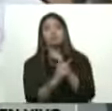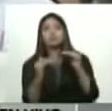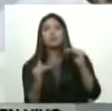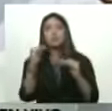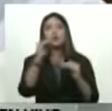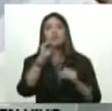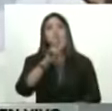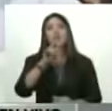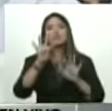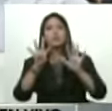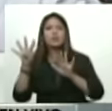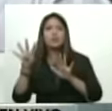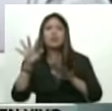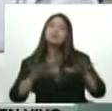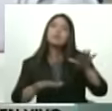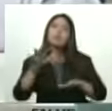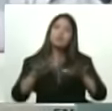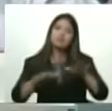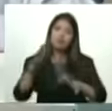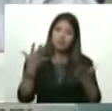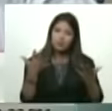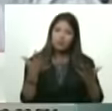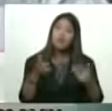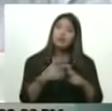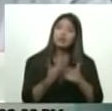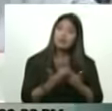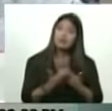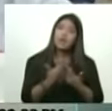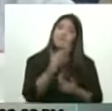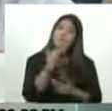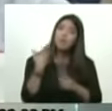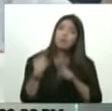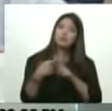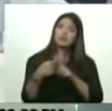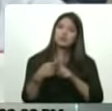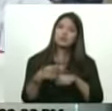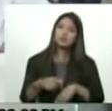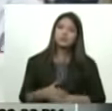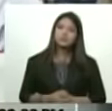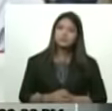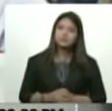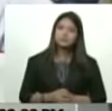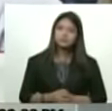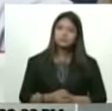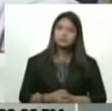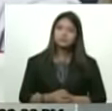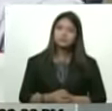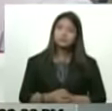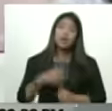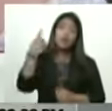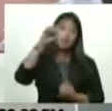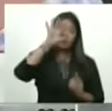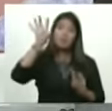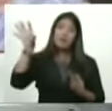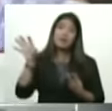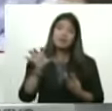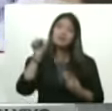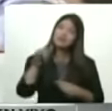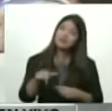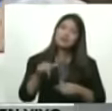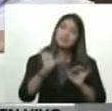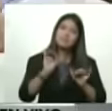200 o 199 dependiendo de la tasa que tengamos en el día, y eso te va a dar muchísimas ventajas competitivas tanto en la parte en el exterior como en